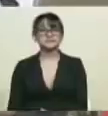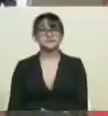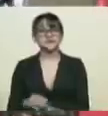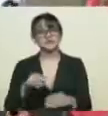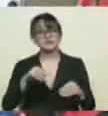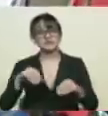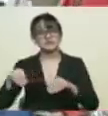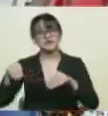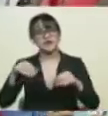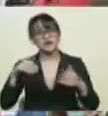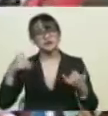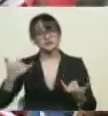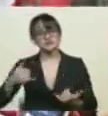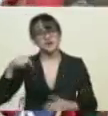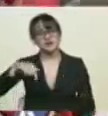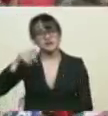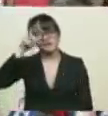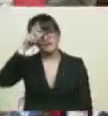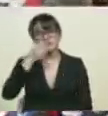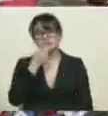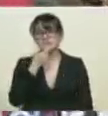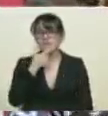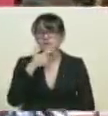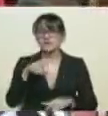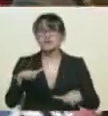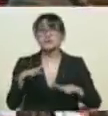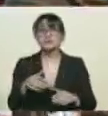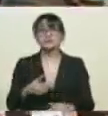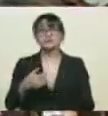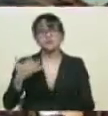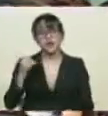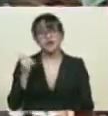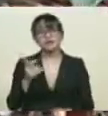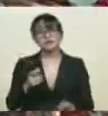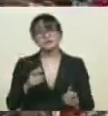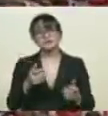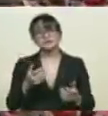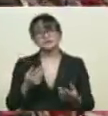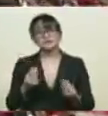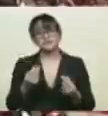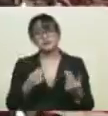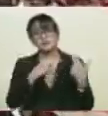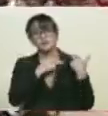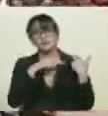tan hermosa. Grandes tareas tenemos hacia el futuro.